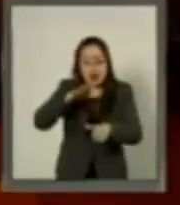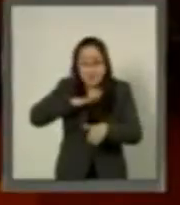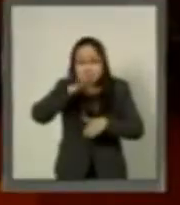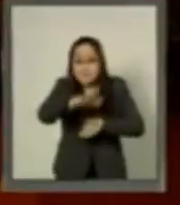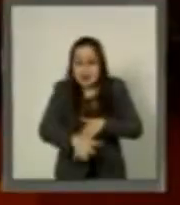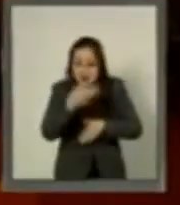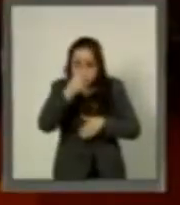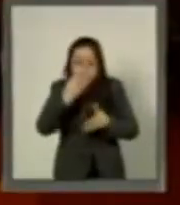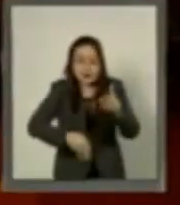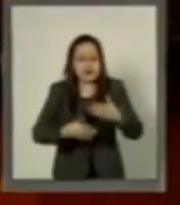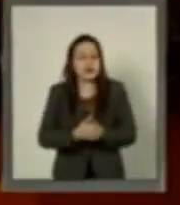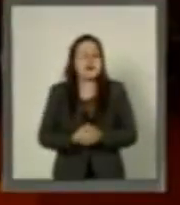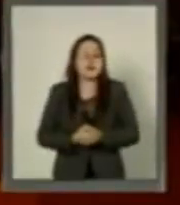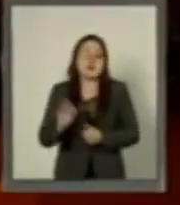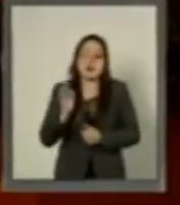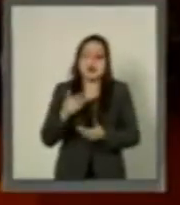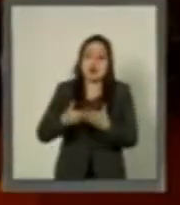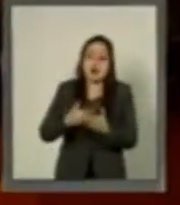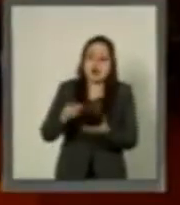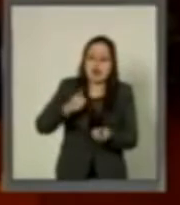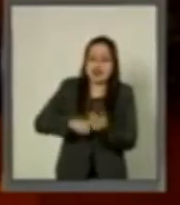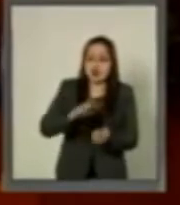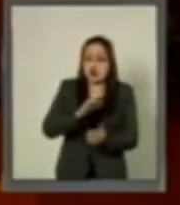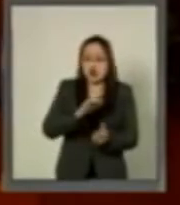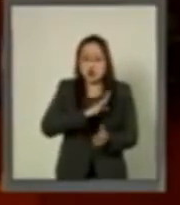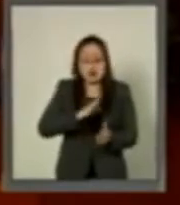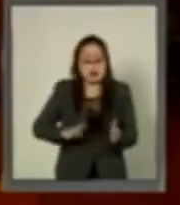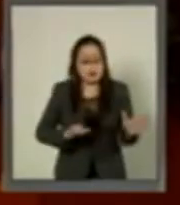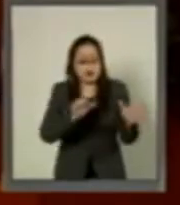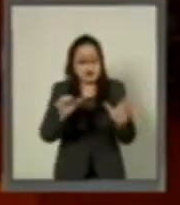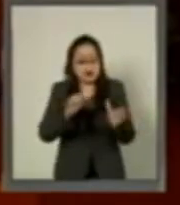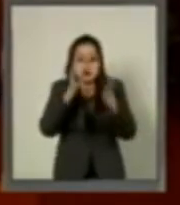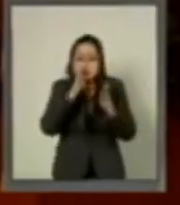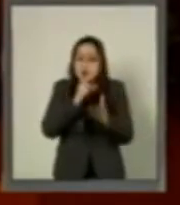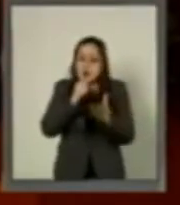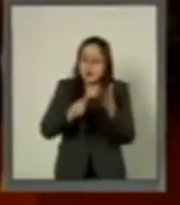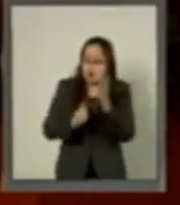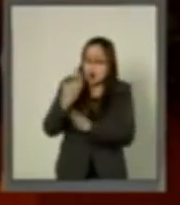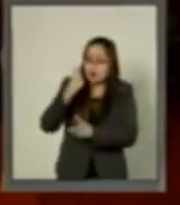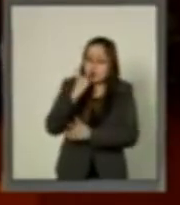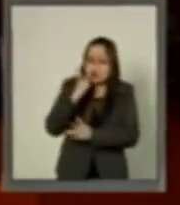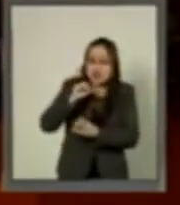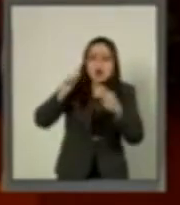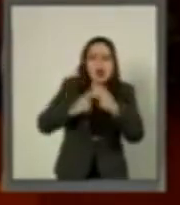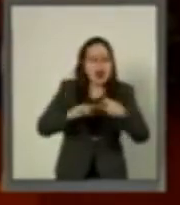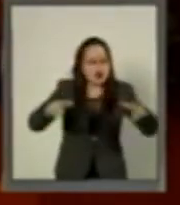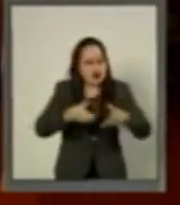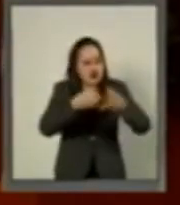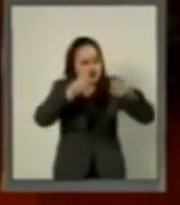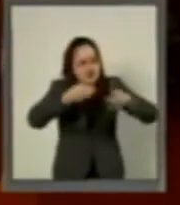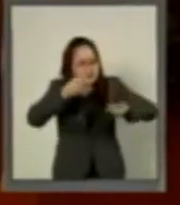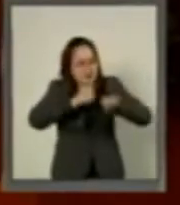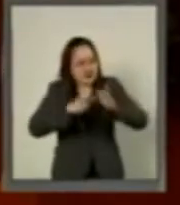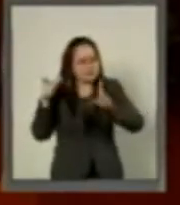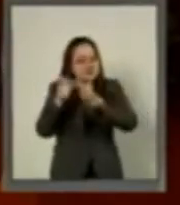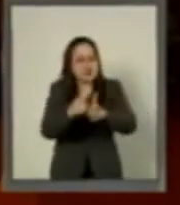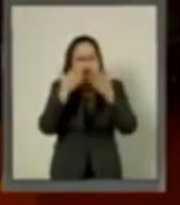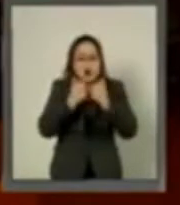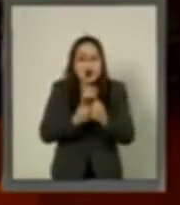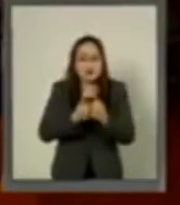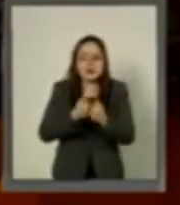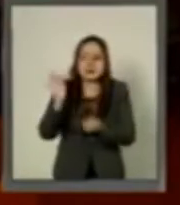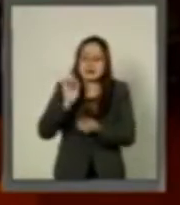cosas al revés. Hace ya algunos años, concretamente en el año 2003, ellos decidieron como gobierno organizarse de una